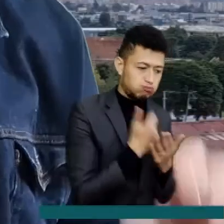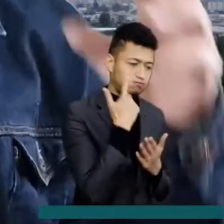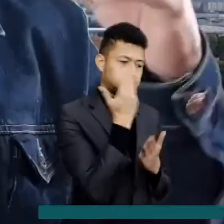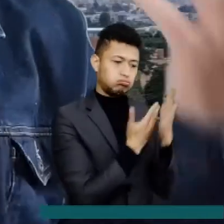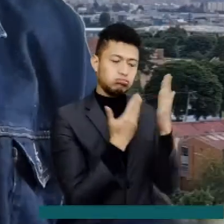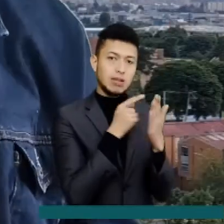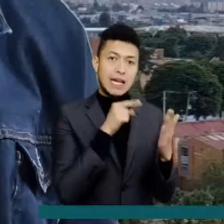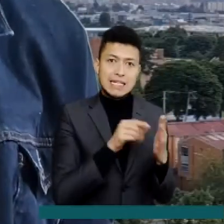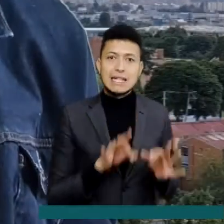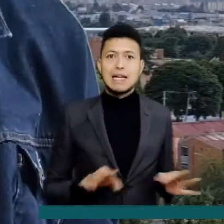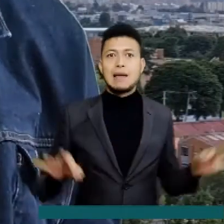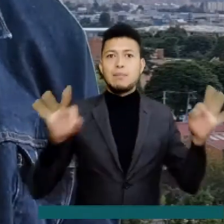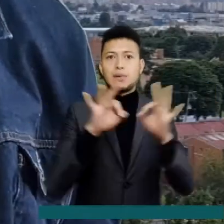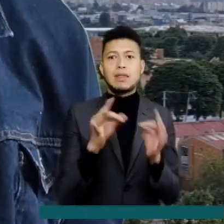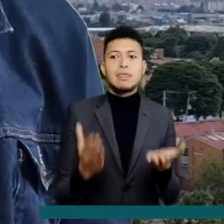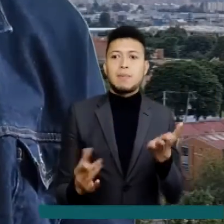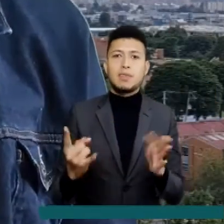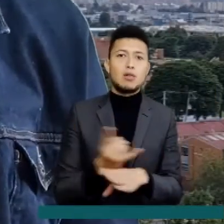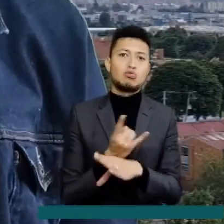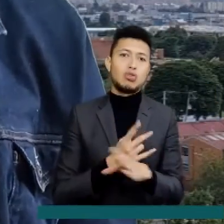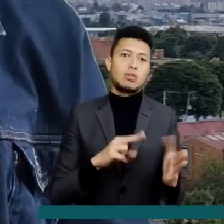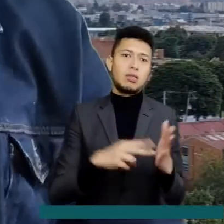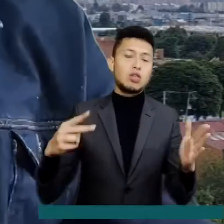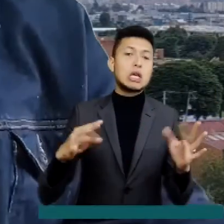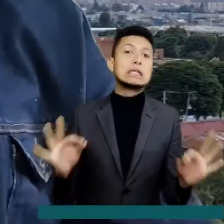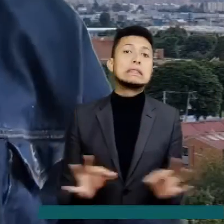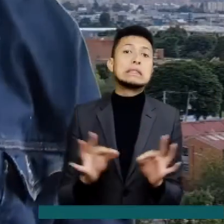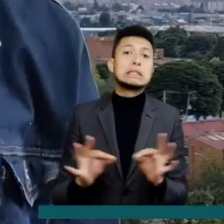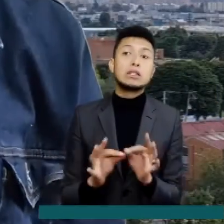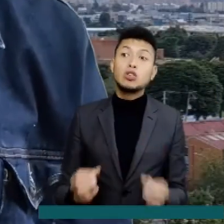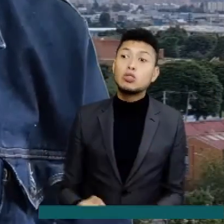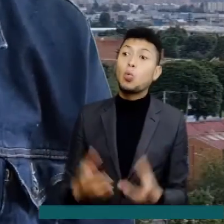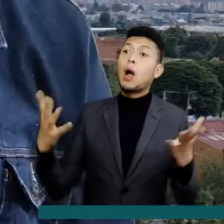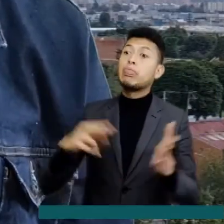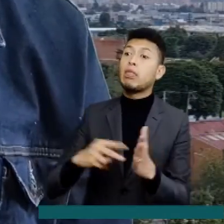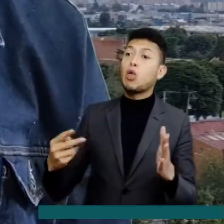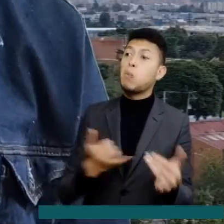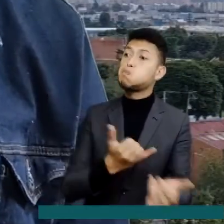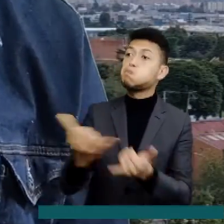radica en cómo se usa la tecnología no simplemente en cuánta tecnología está disponible